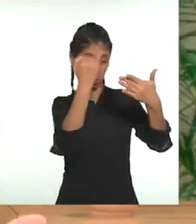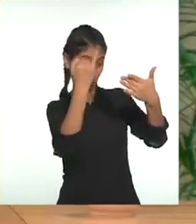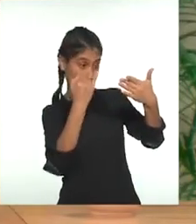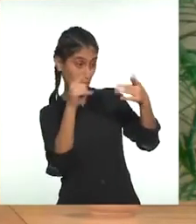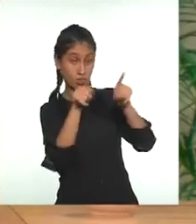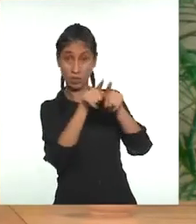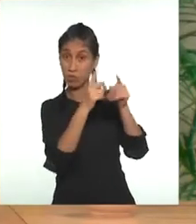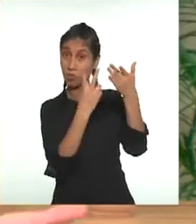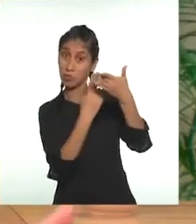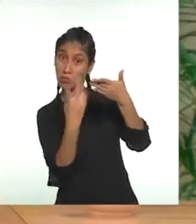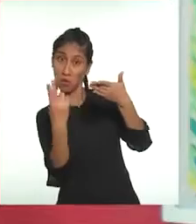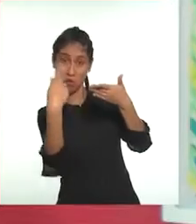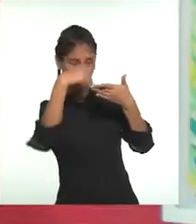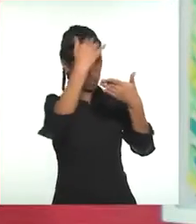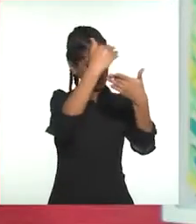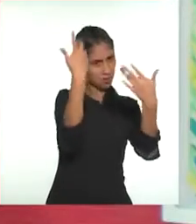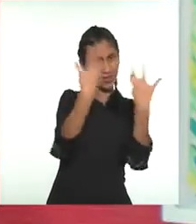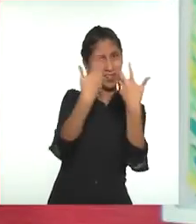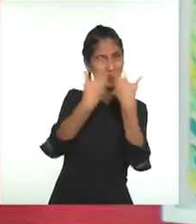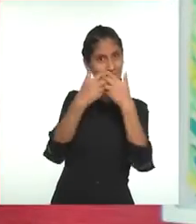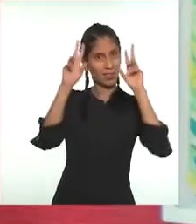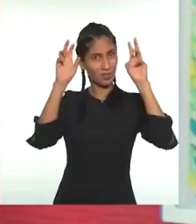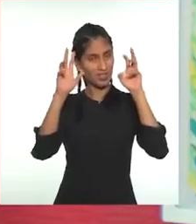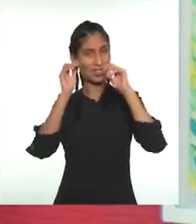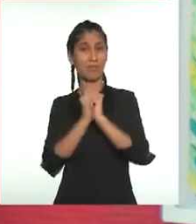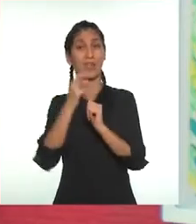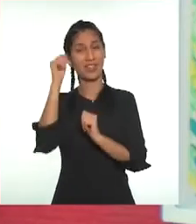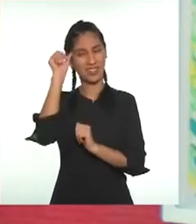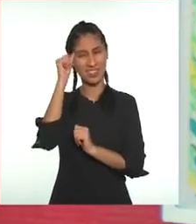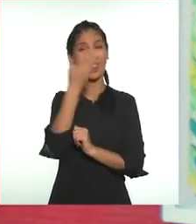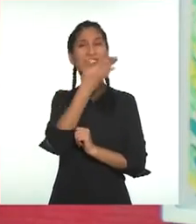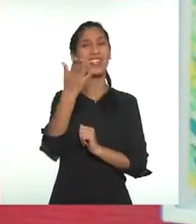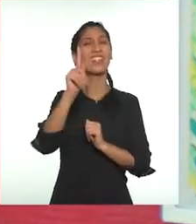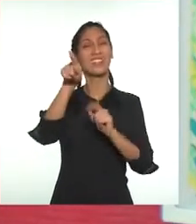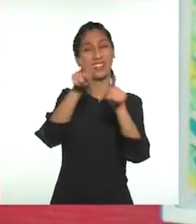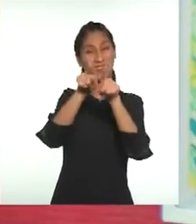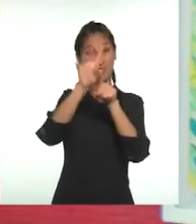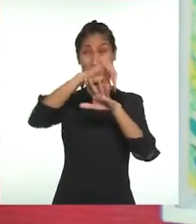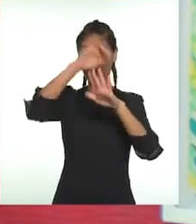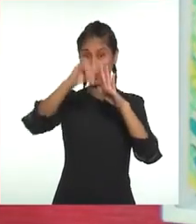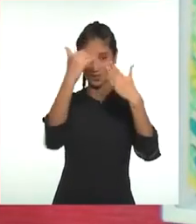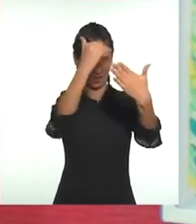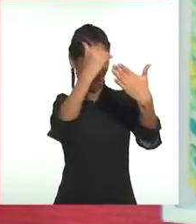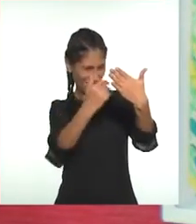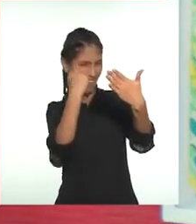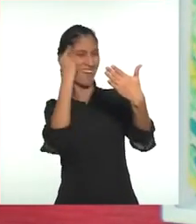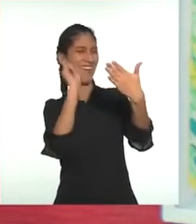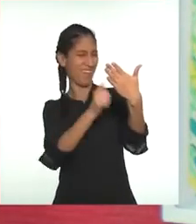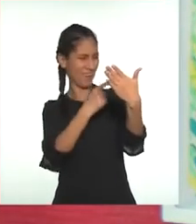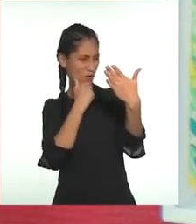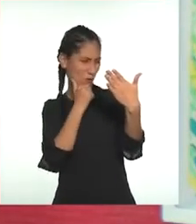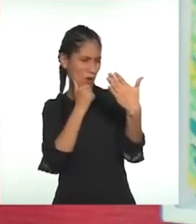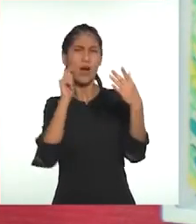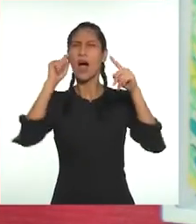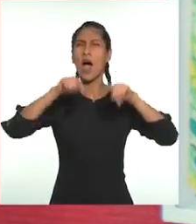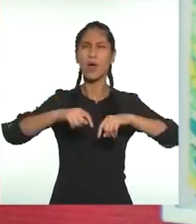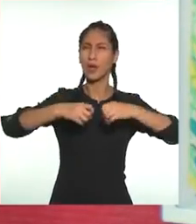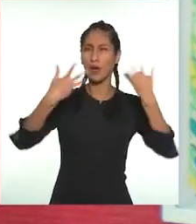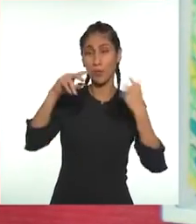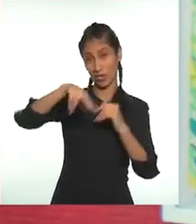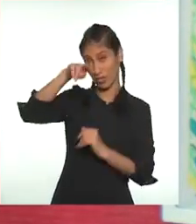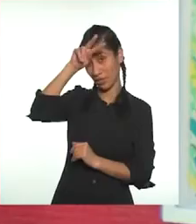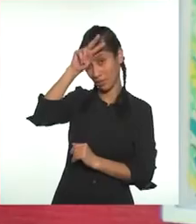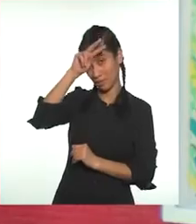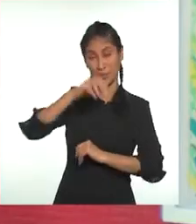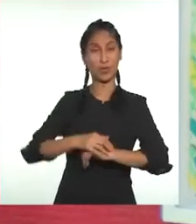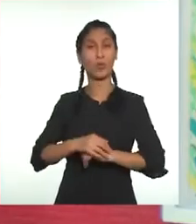recortando imágenes de revistas y periódicos. Recuerden divertirse con sus proyectos y pensarlos en el marco del Bicentenario. ¿Cómo somos ahora como país